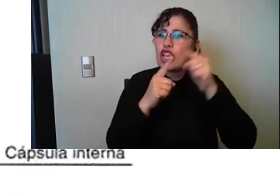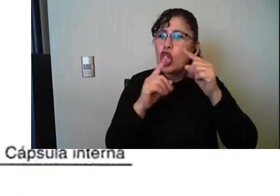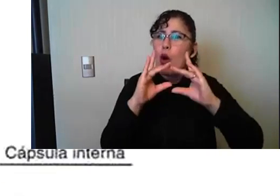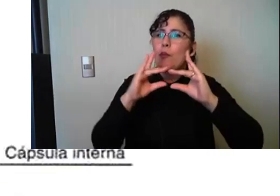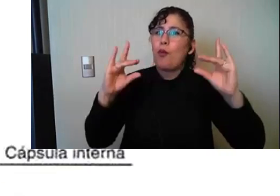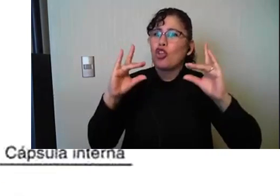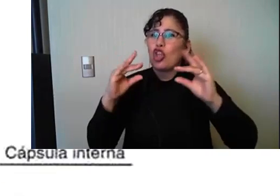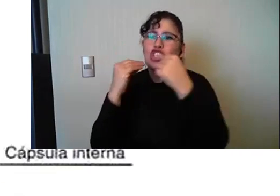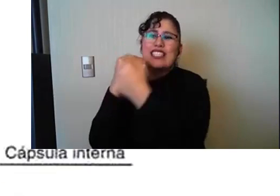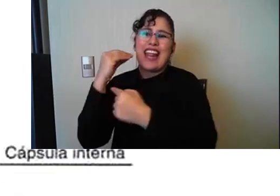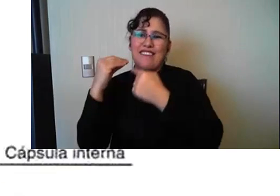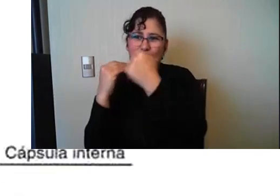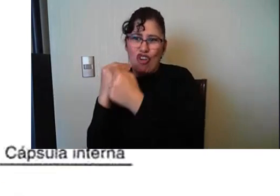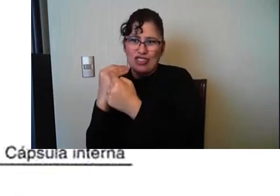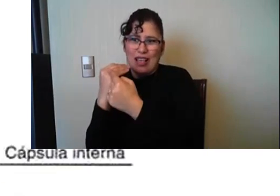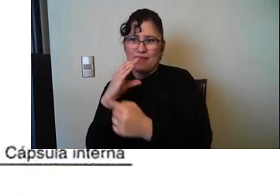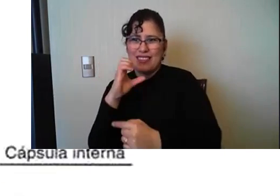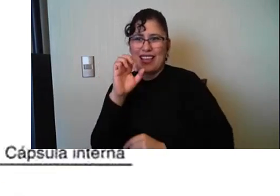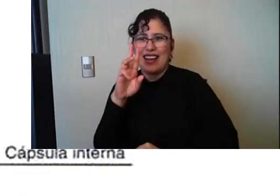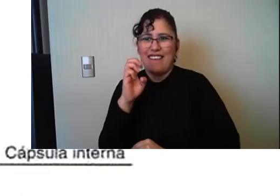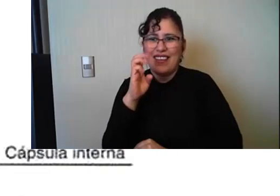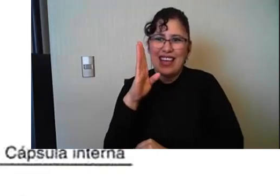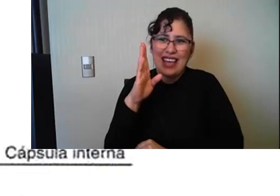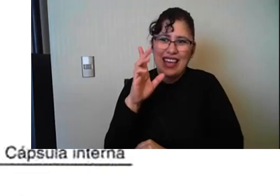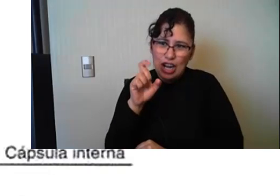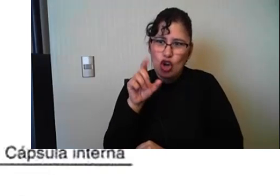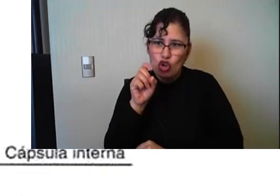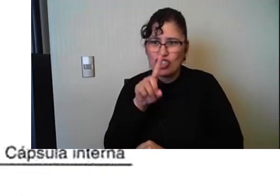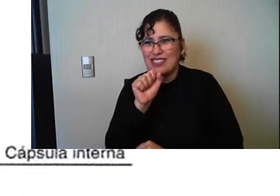córtico-ponto-cerebelosa, ¿cierto? Pontina habla del núcleo del puente, ya la habíamos visto.